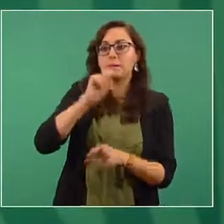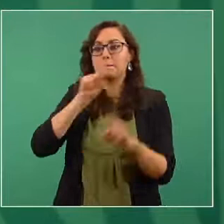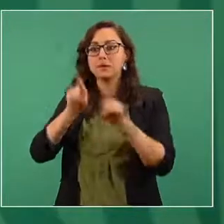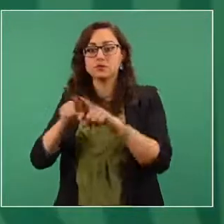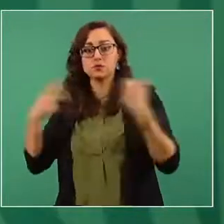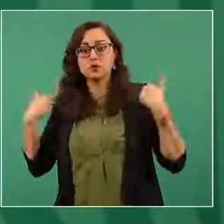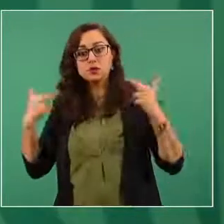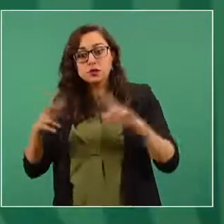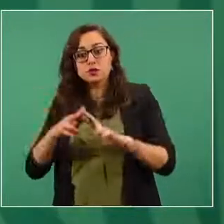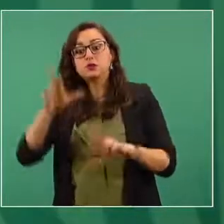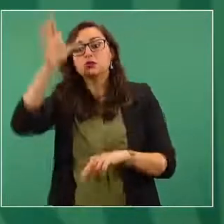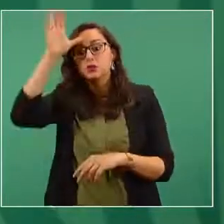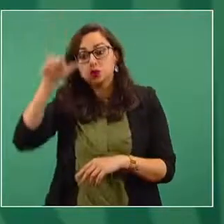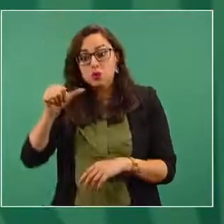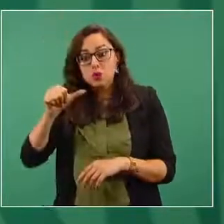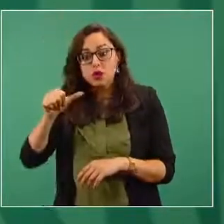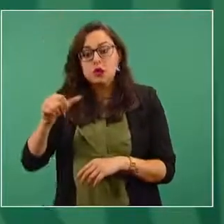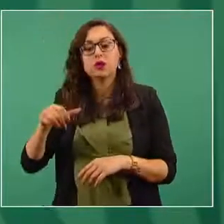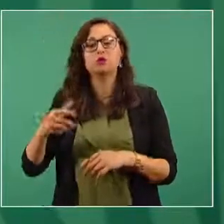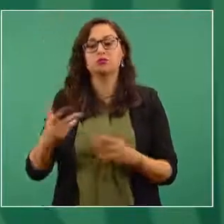maestros,